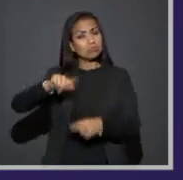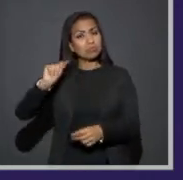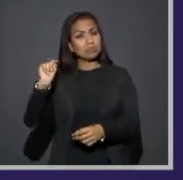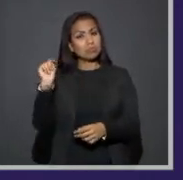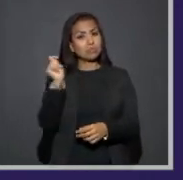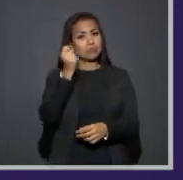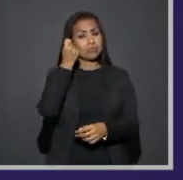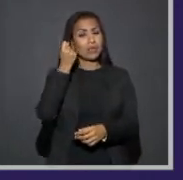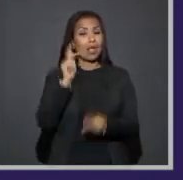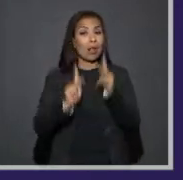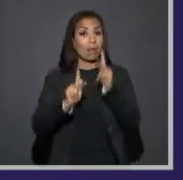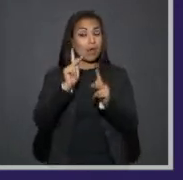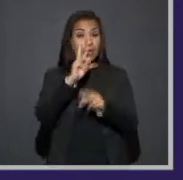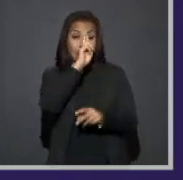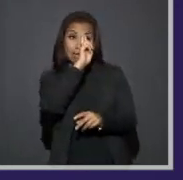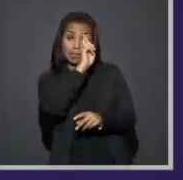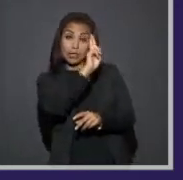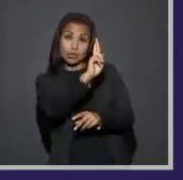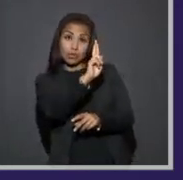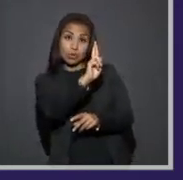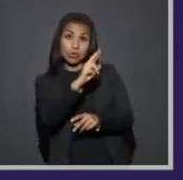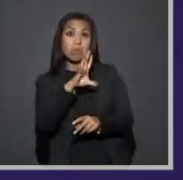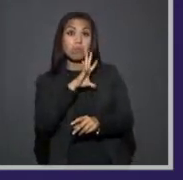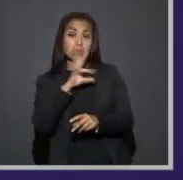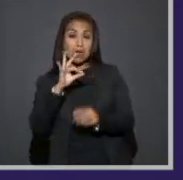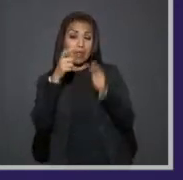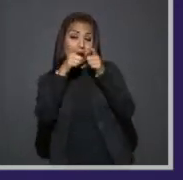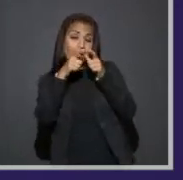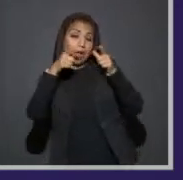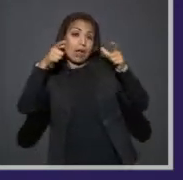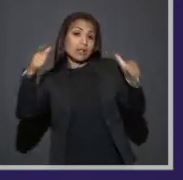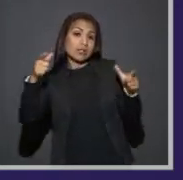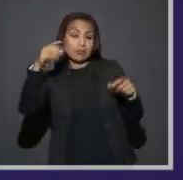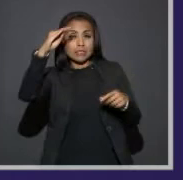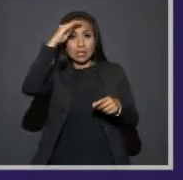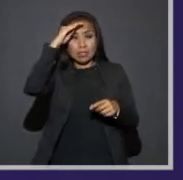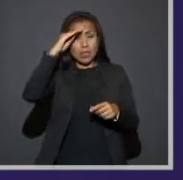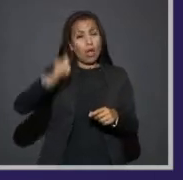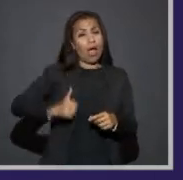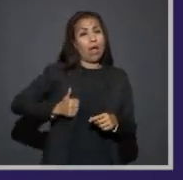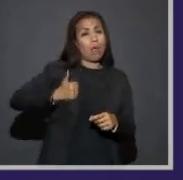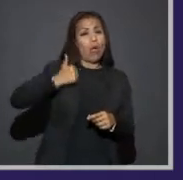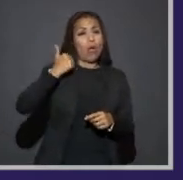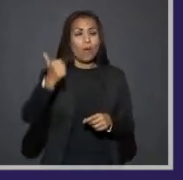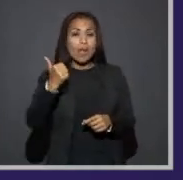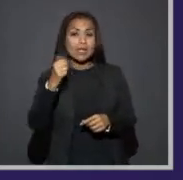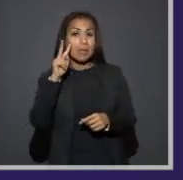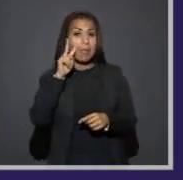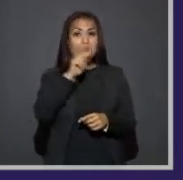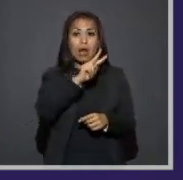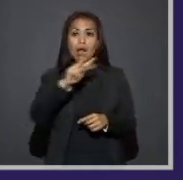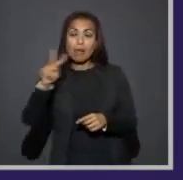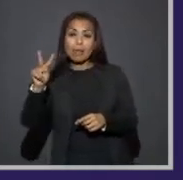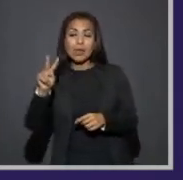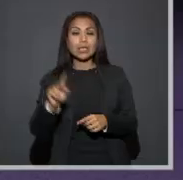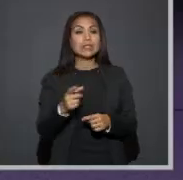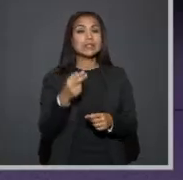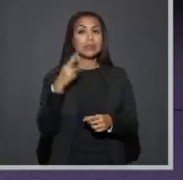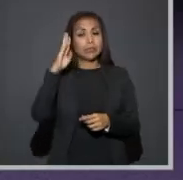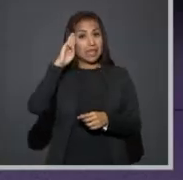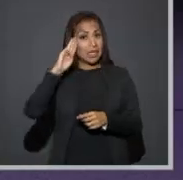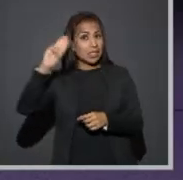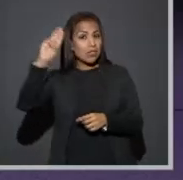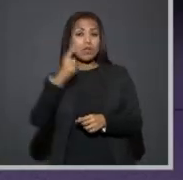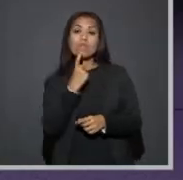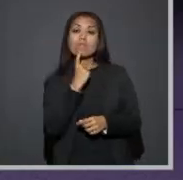respetuoso nos hace crecer. Aprovechen al máximo estos momentos. Señor candidato Andrés Manuel López Obrador, sea